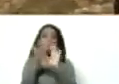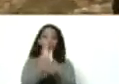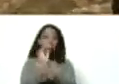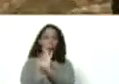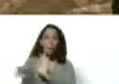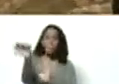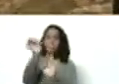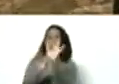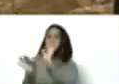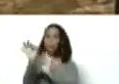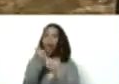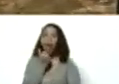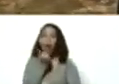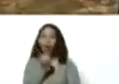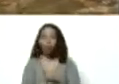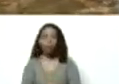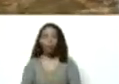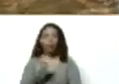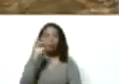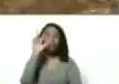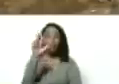explicando algo. Tres tareas. Atención.